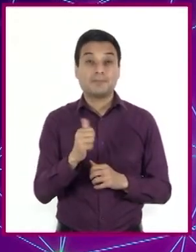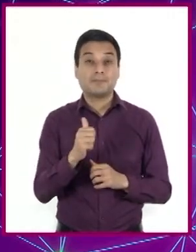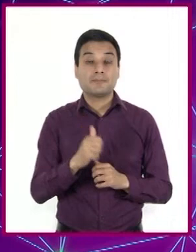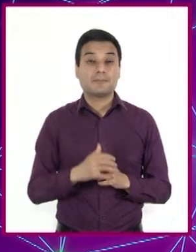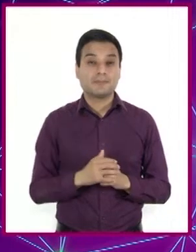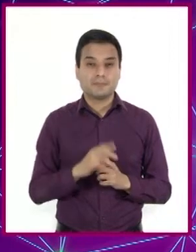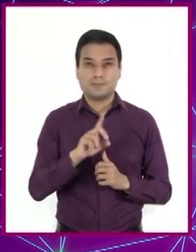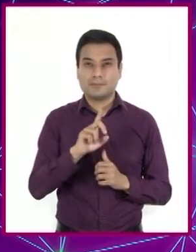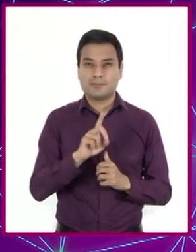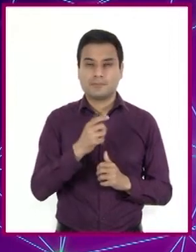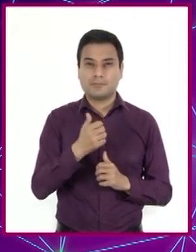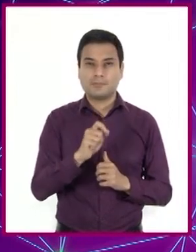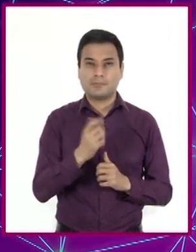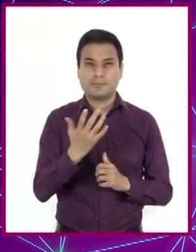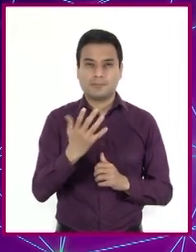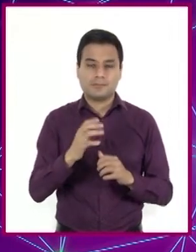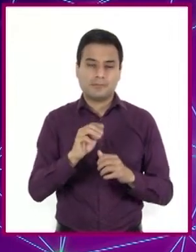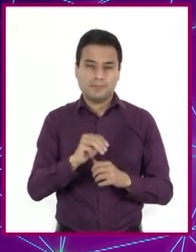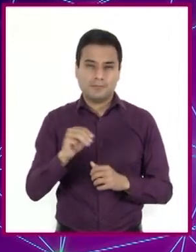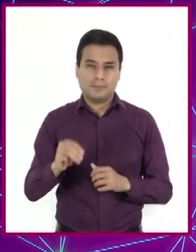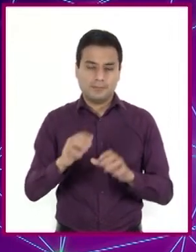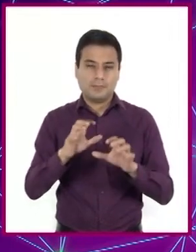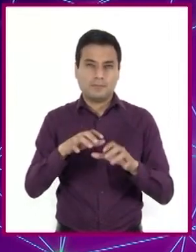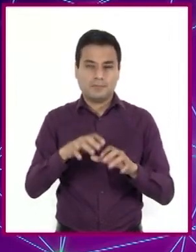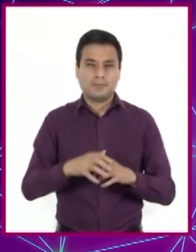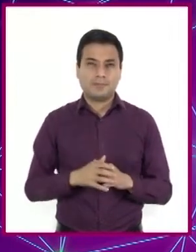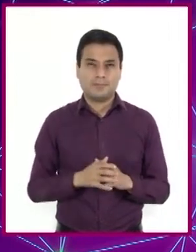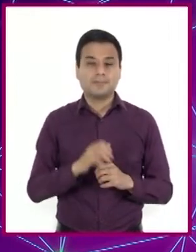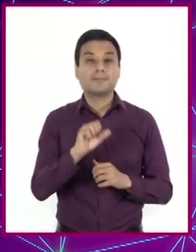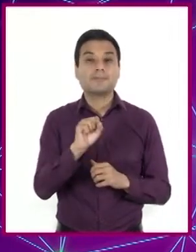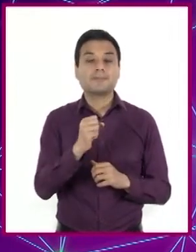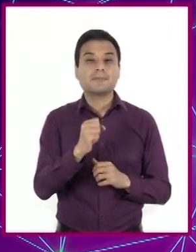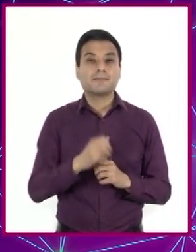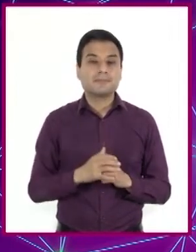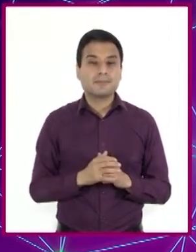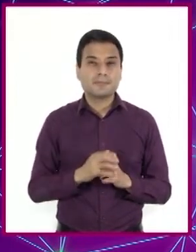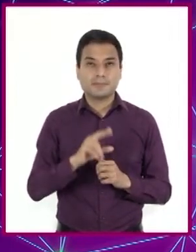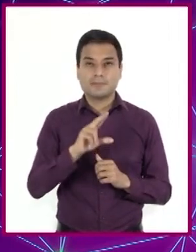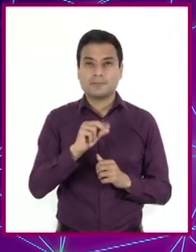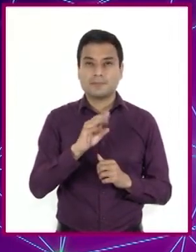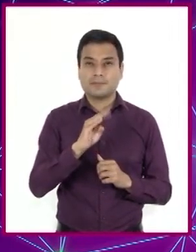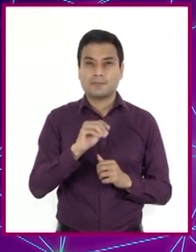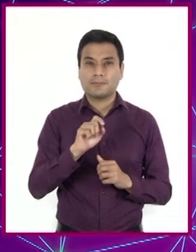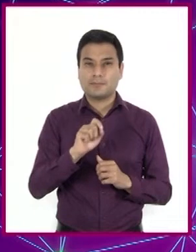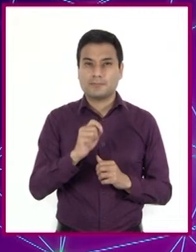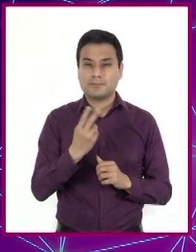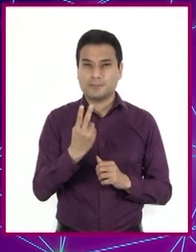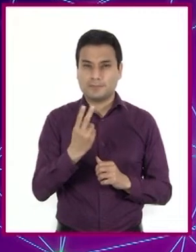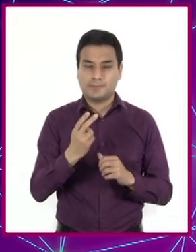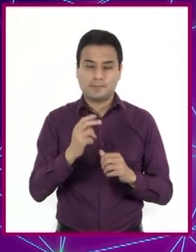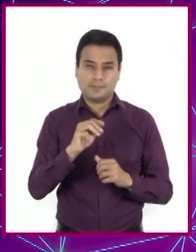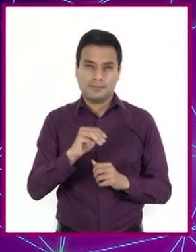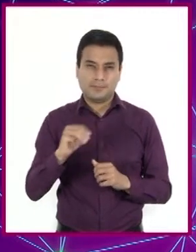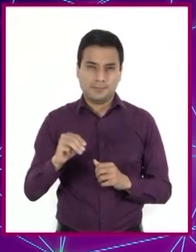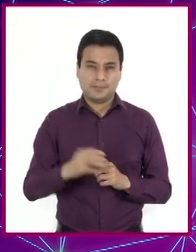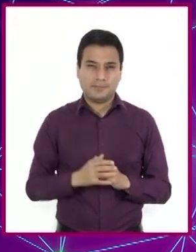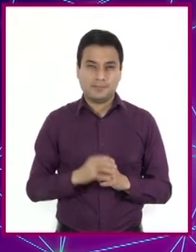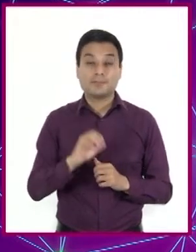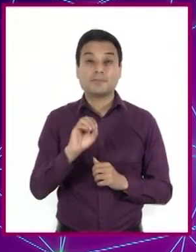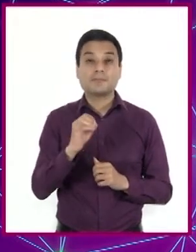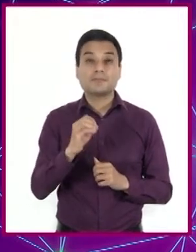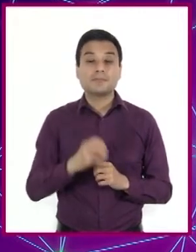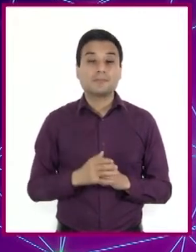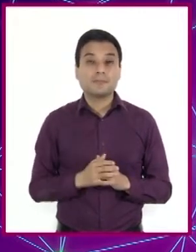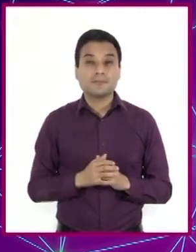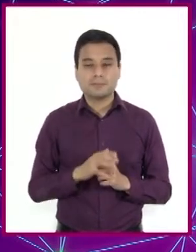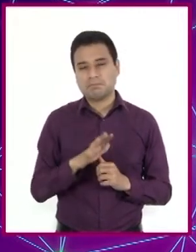de 36.5 milímetros. En septiembre de 89.2 milímetros y en octubre